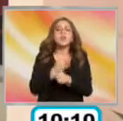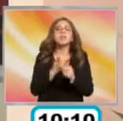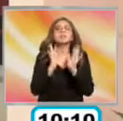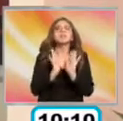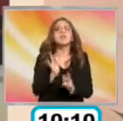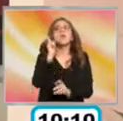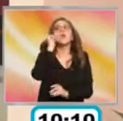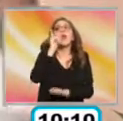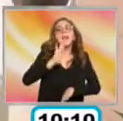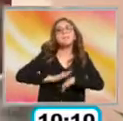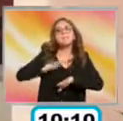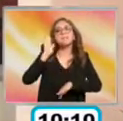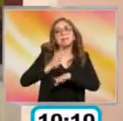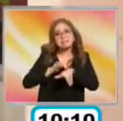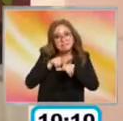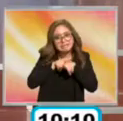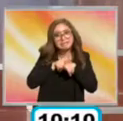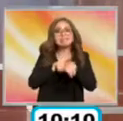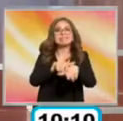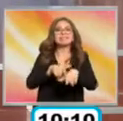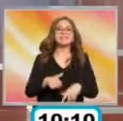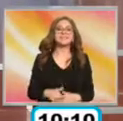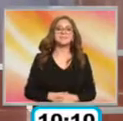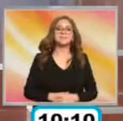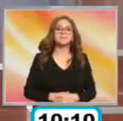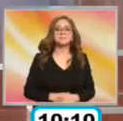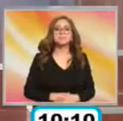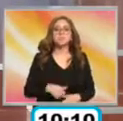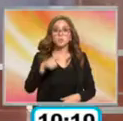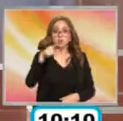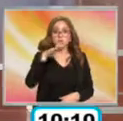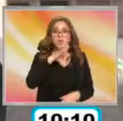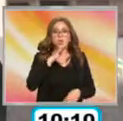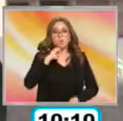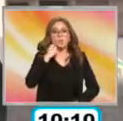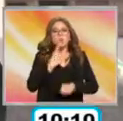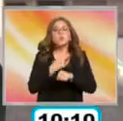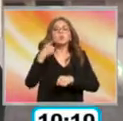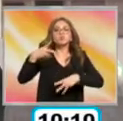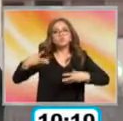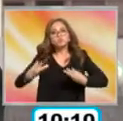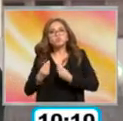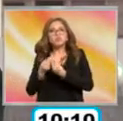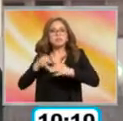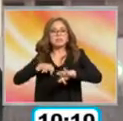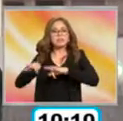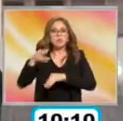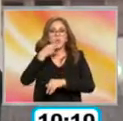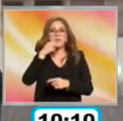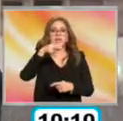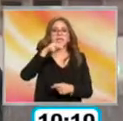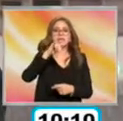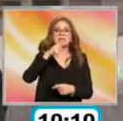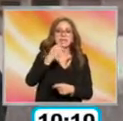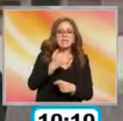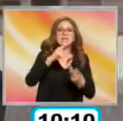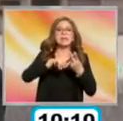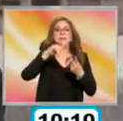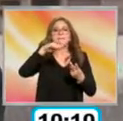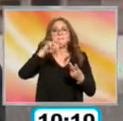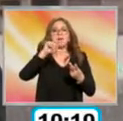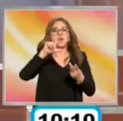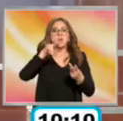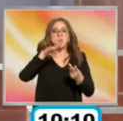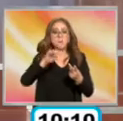sea el inicio de muchas cosas que van a pasar más adelante. Has tenido la oportunidad de trabajar con grandes de la música como Nicky Jam, Maluma,